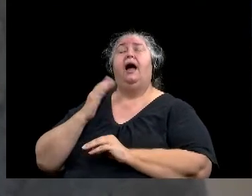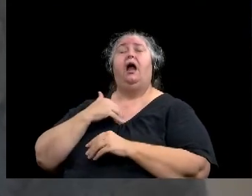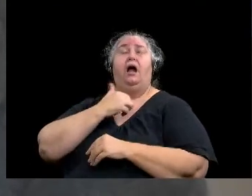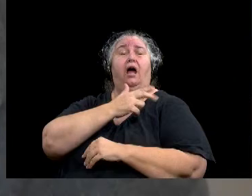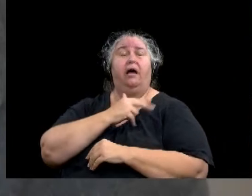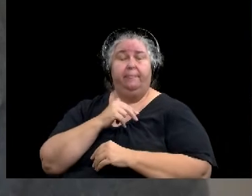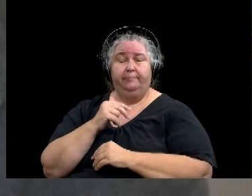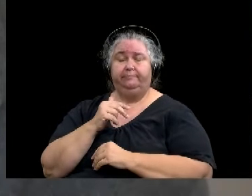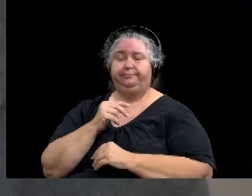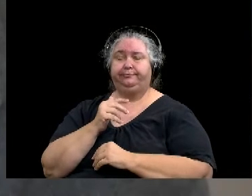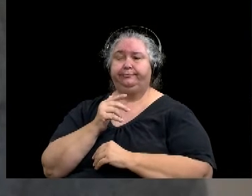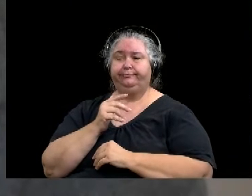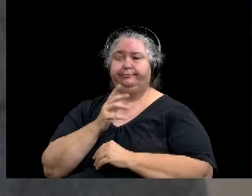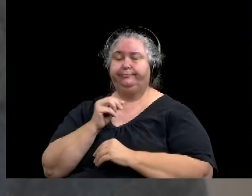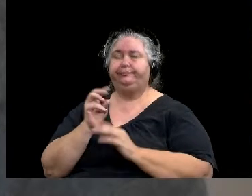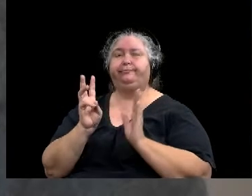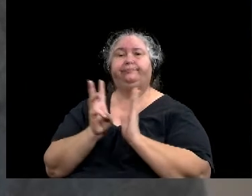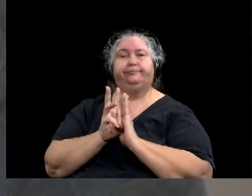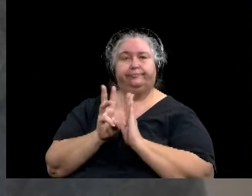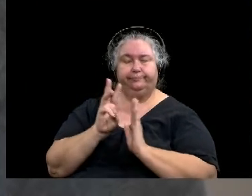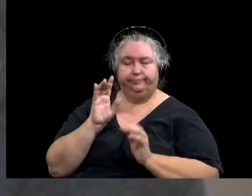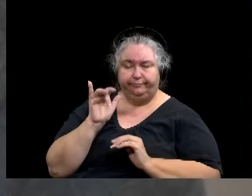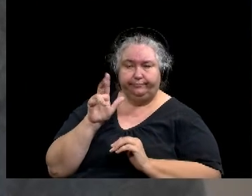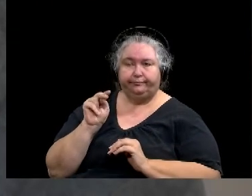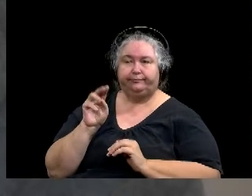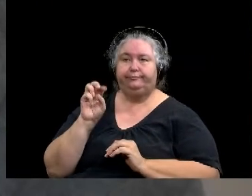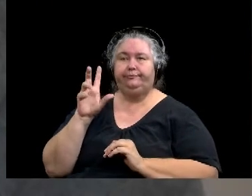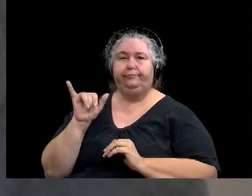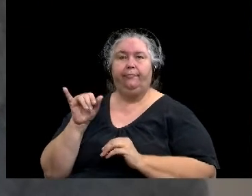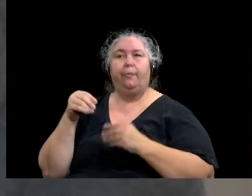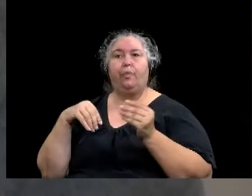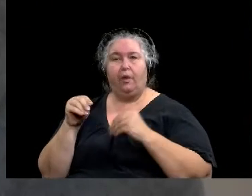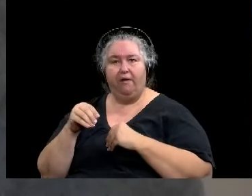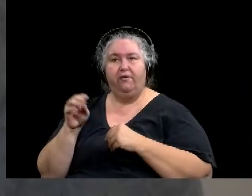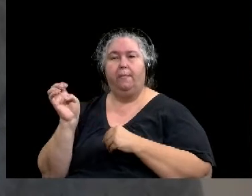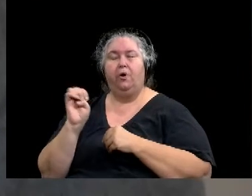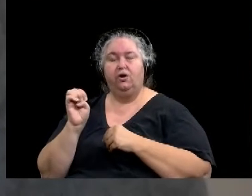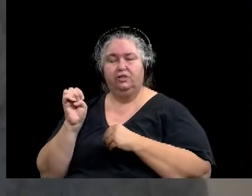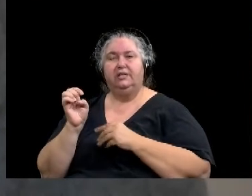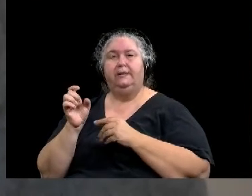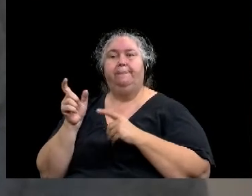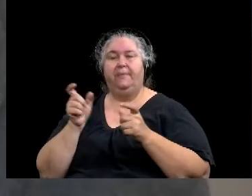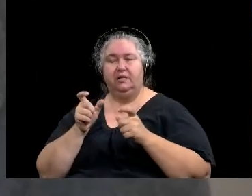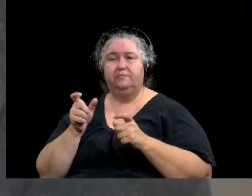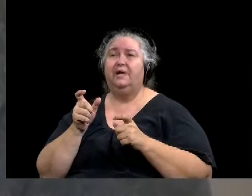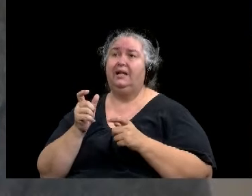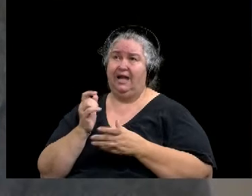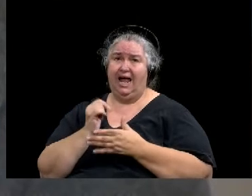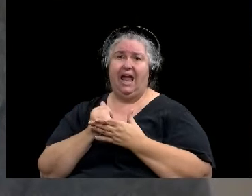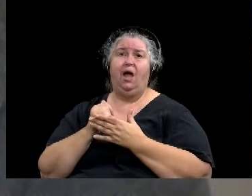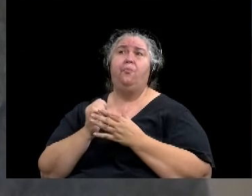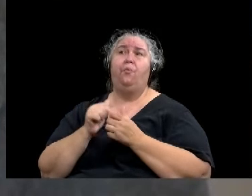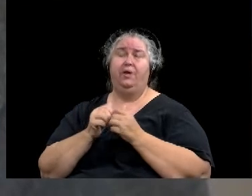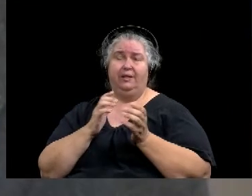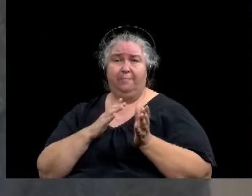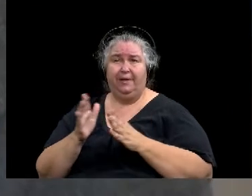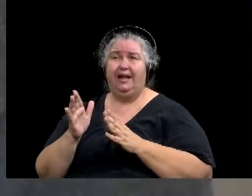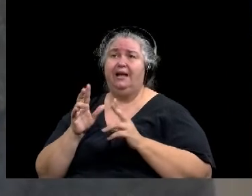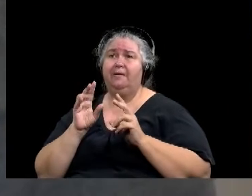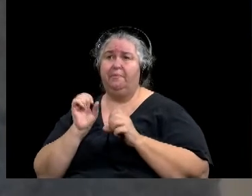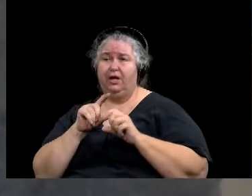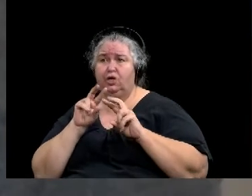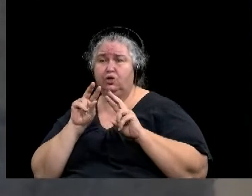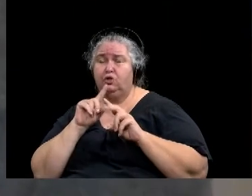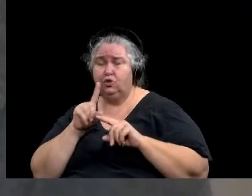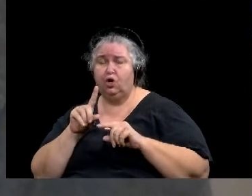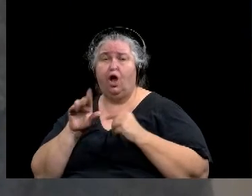muy grande aquí en la oficina de de emergencia de mecánica anti para